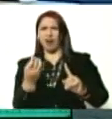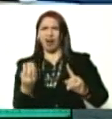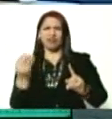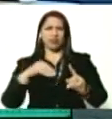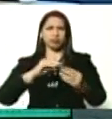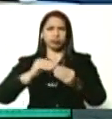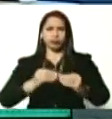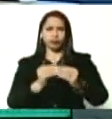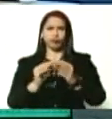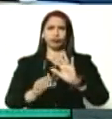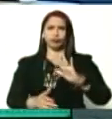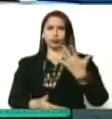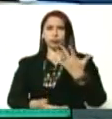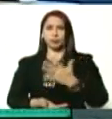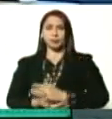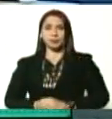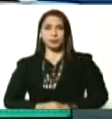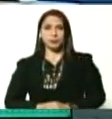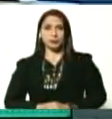Cinco,